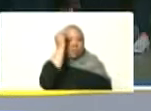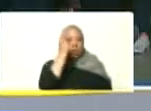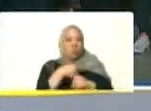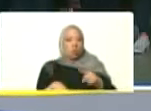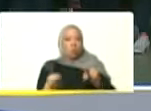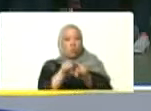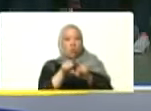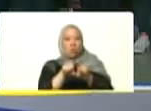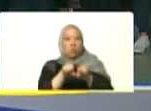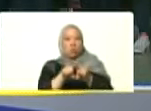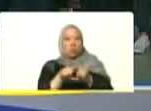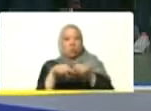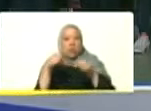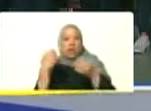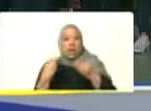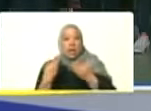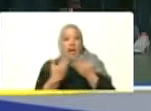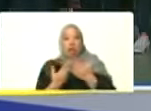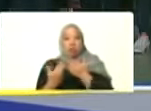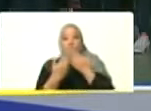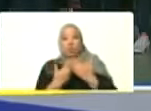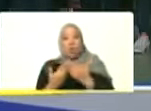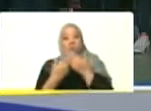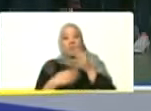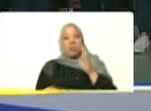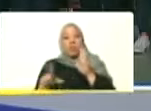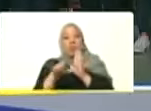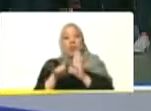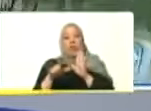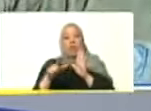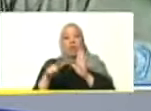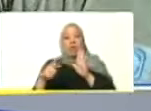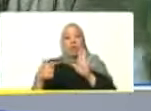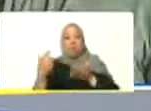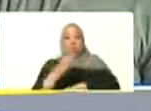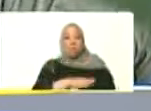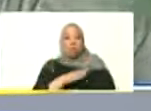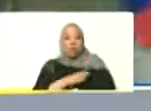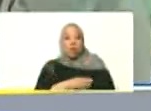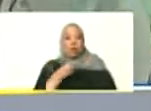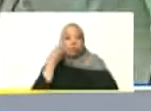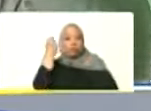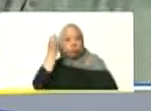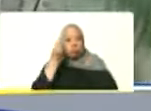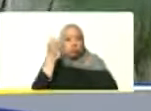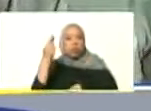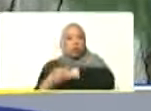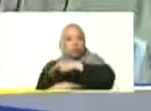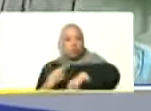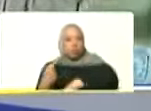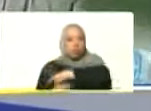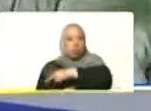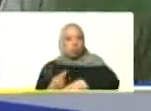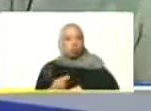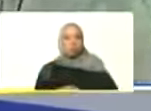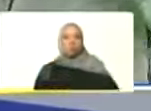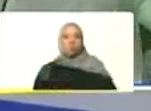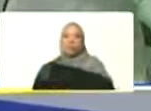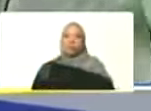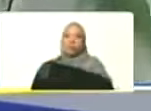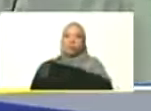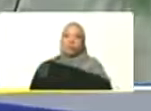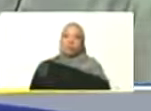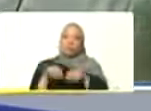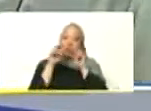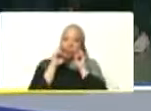que estaba en esos liceos allí revoloteando con sus ideas revolucionarias. Y los veo